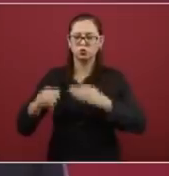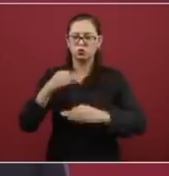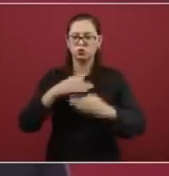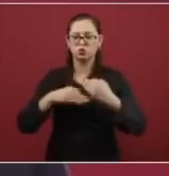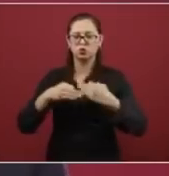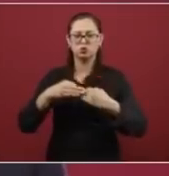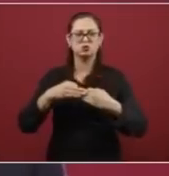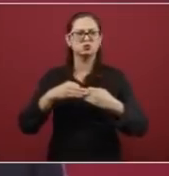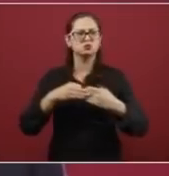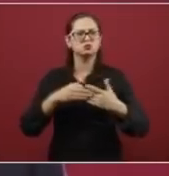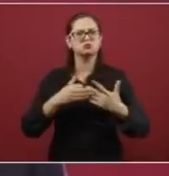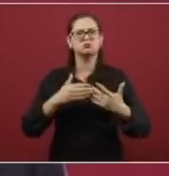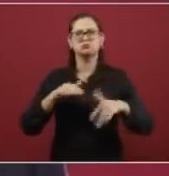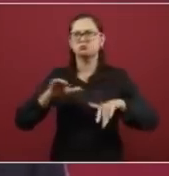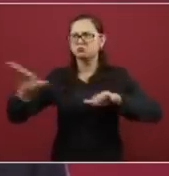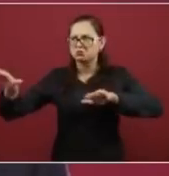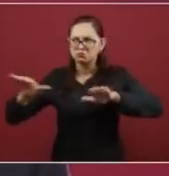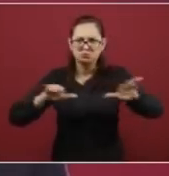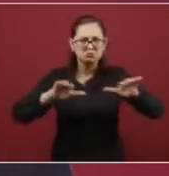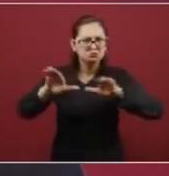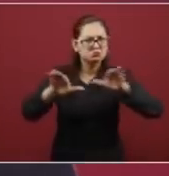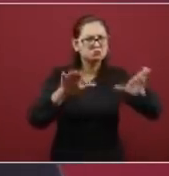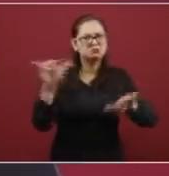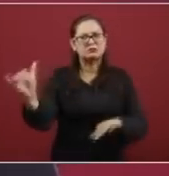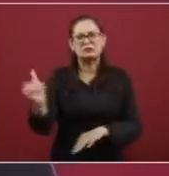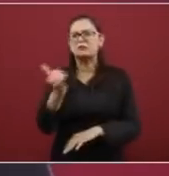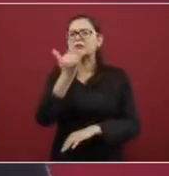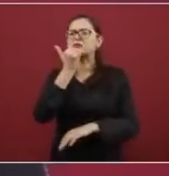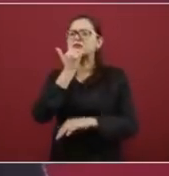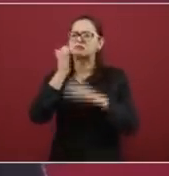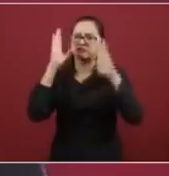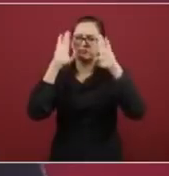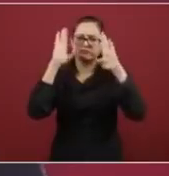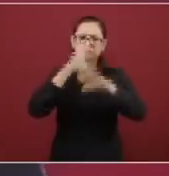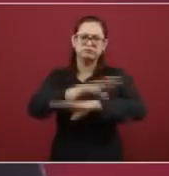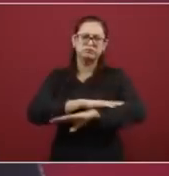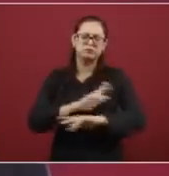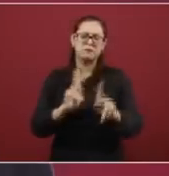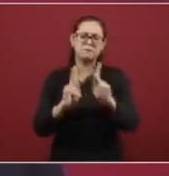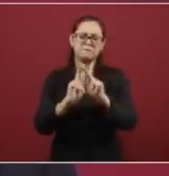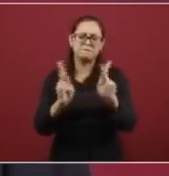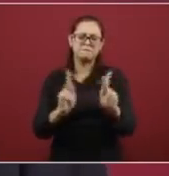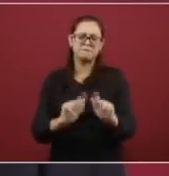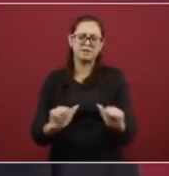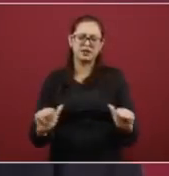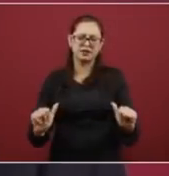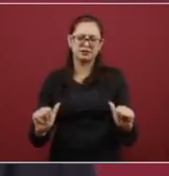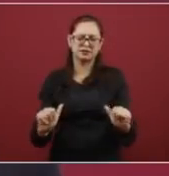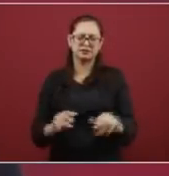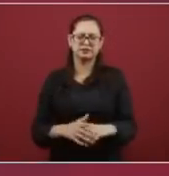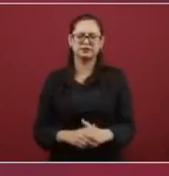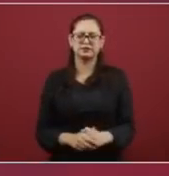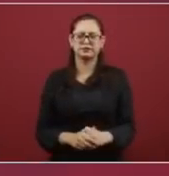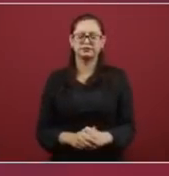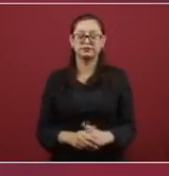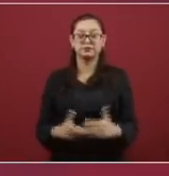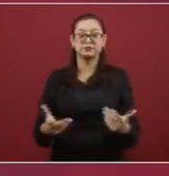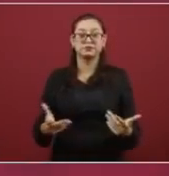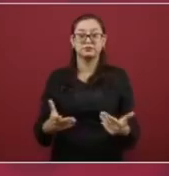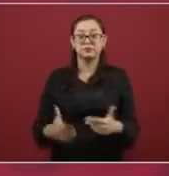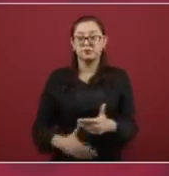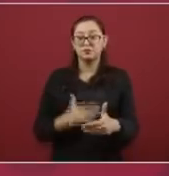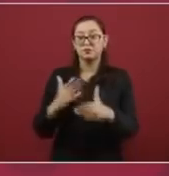pedir perdón y reconciliarnos. Esta tarde, el presidente estará en San Luis